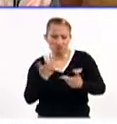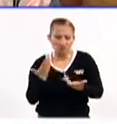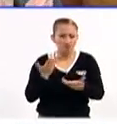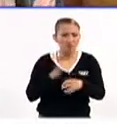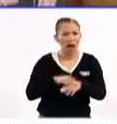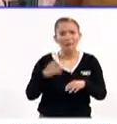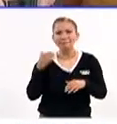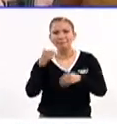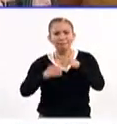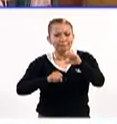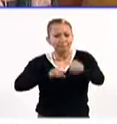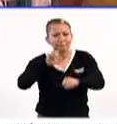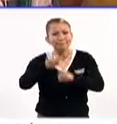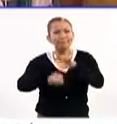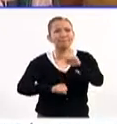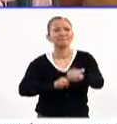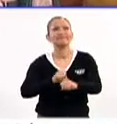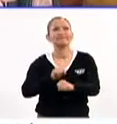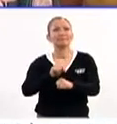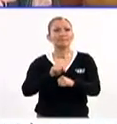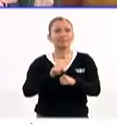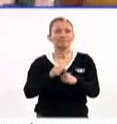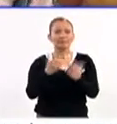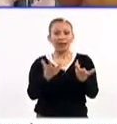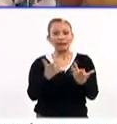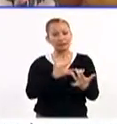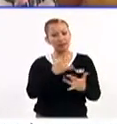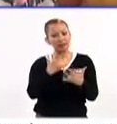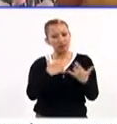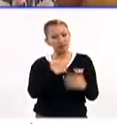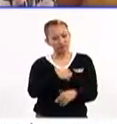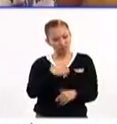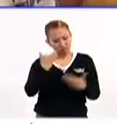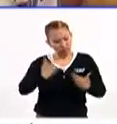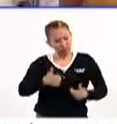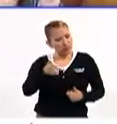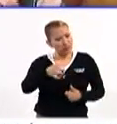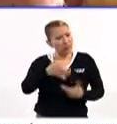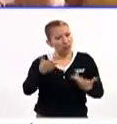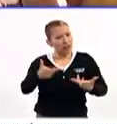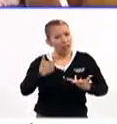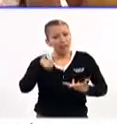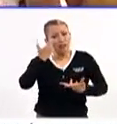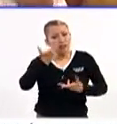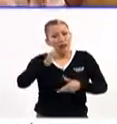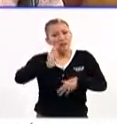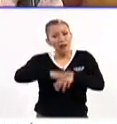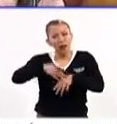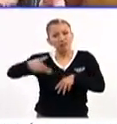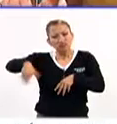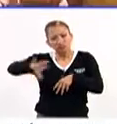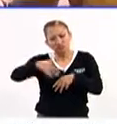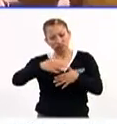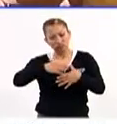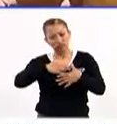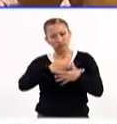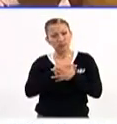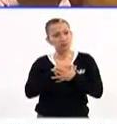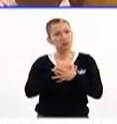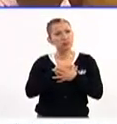salir adelante, que se siente contenta con lo que está haciendo y que está buscando